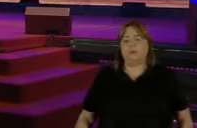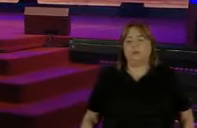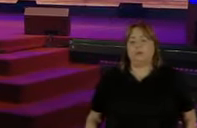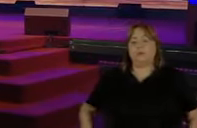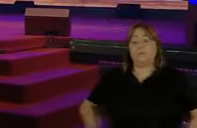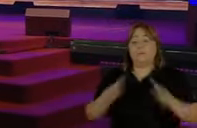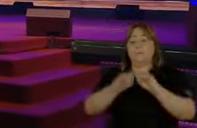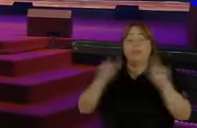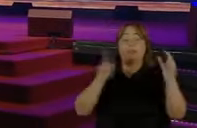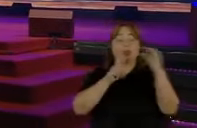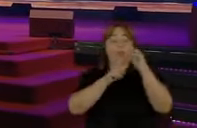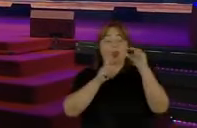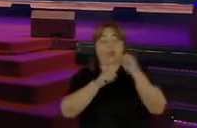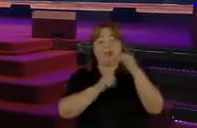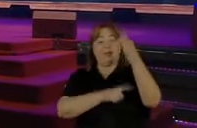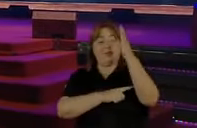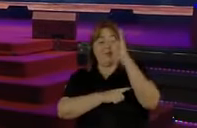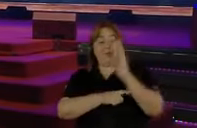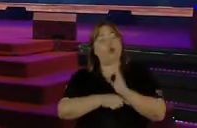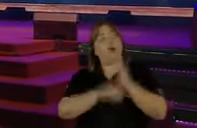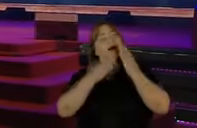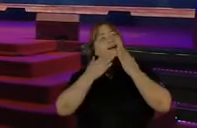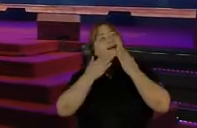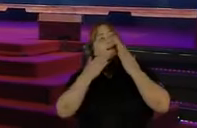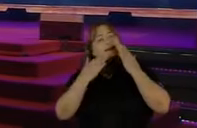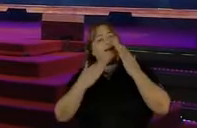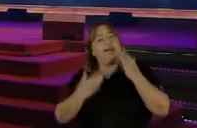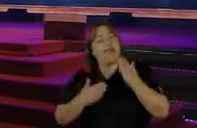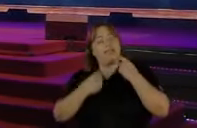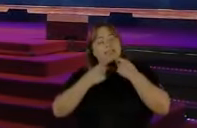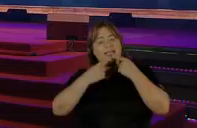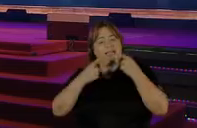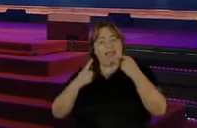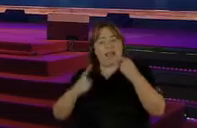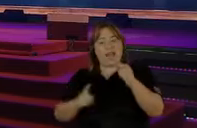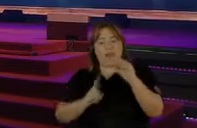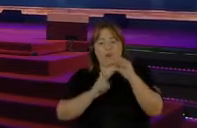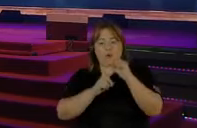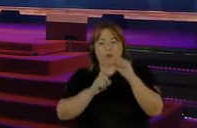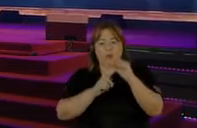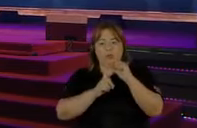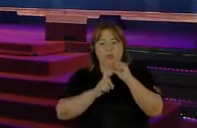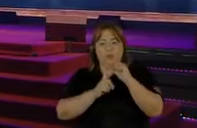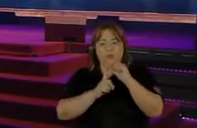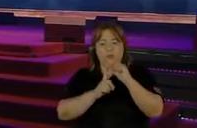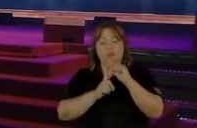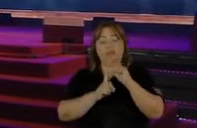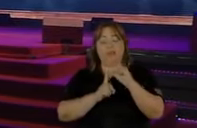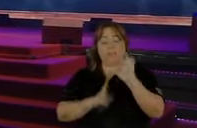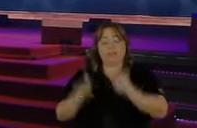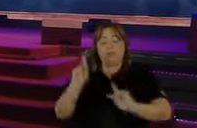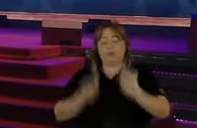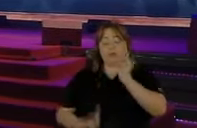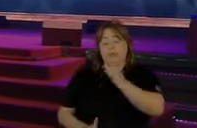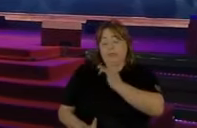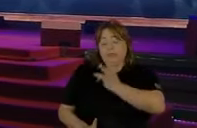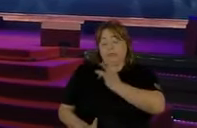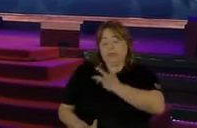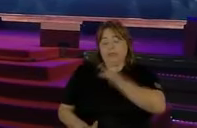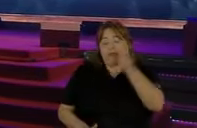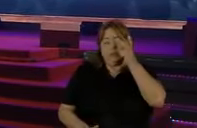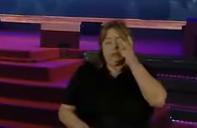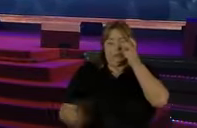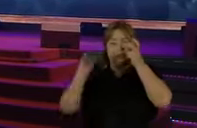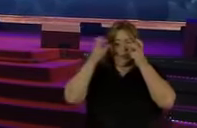Pero la palabra de Dios, Padre, te doy gracias. Declaramos que esta palabra haya cabida en los corazones de los que escuchan,